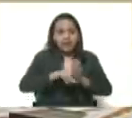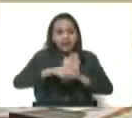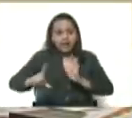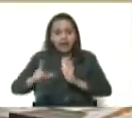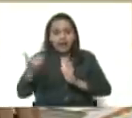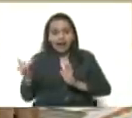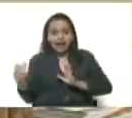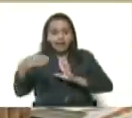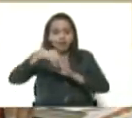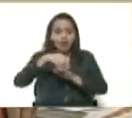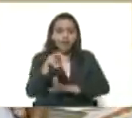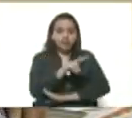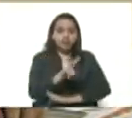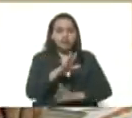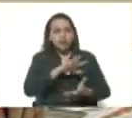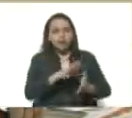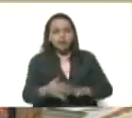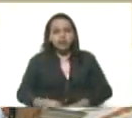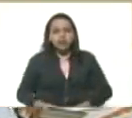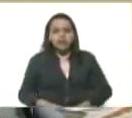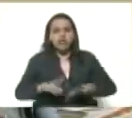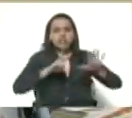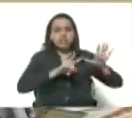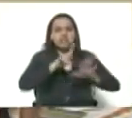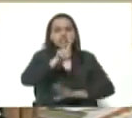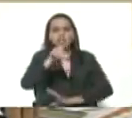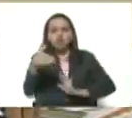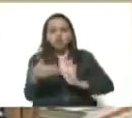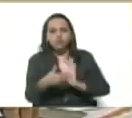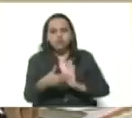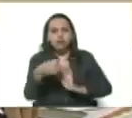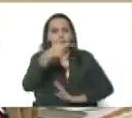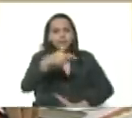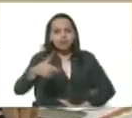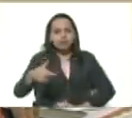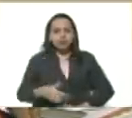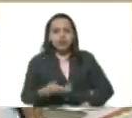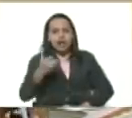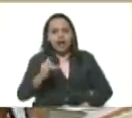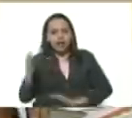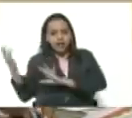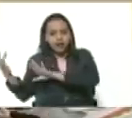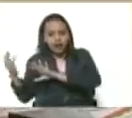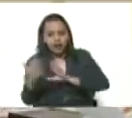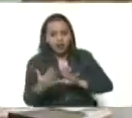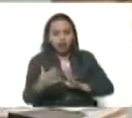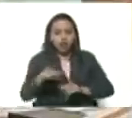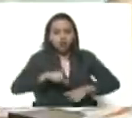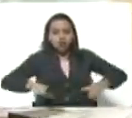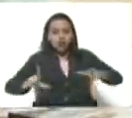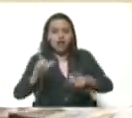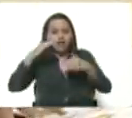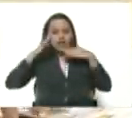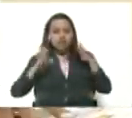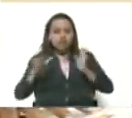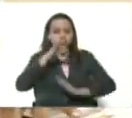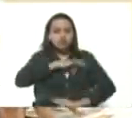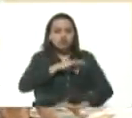Legalmente, presidente, han entrado prácticamente 71.000 connacionales que han entrado por los puestos de atención social